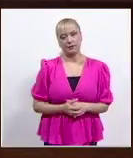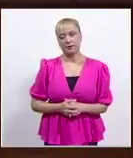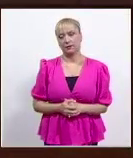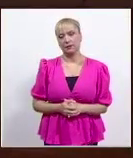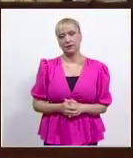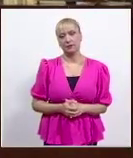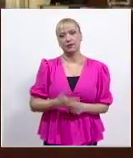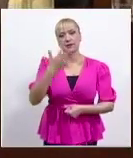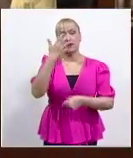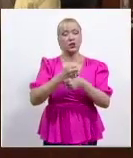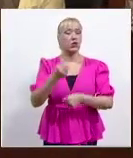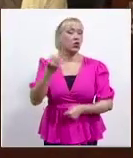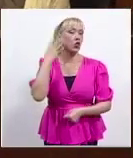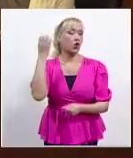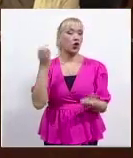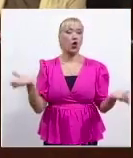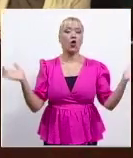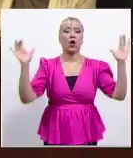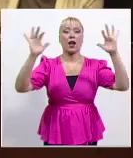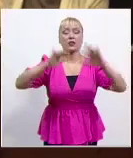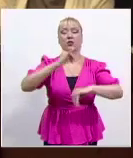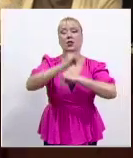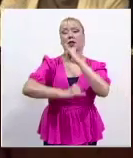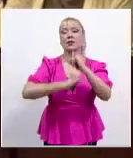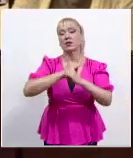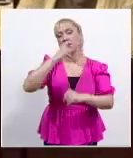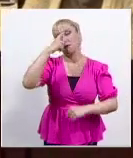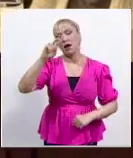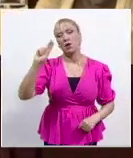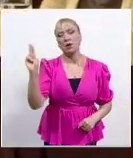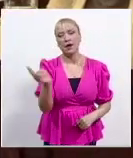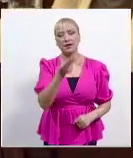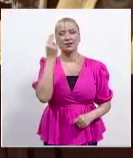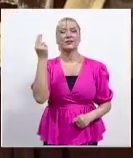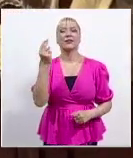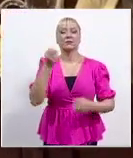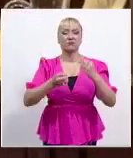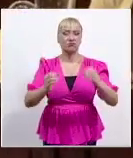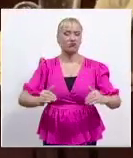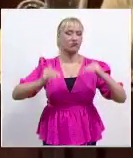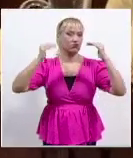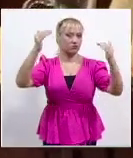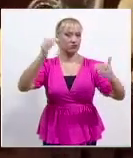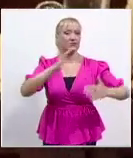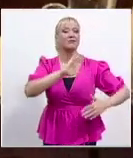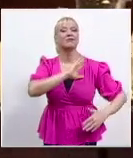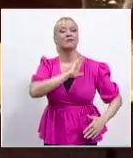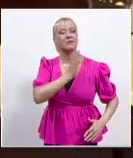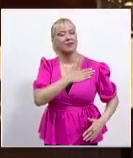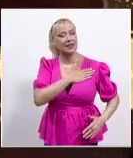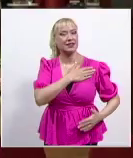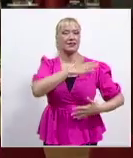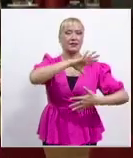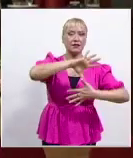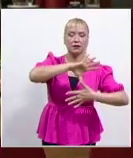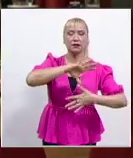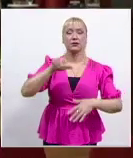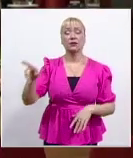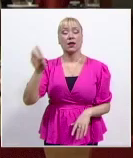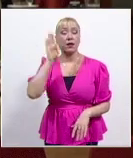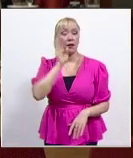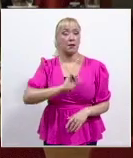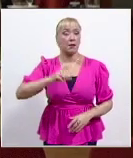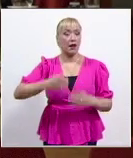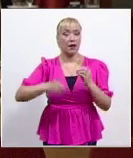Congreso Internacional de la Unión Iberoamericana de Universidades y Cortes Supremas, el ministro Pérez Dayán destacó que